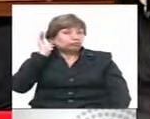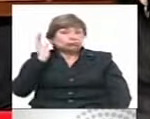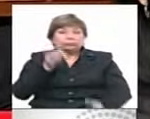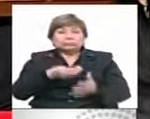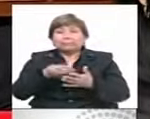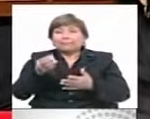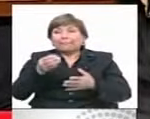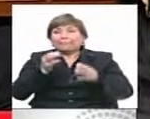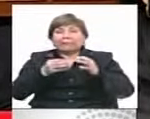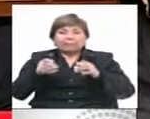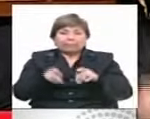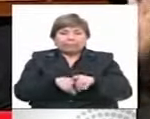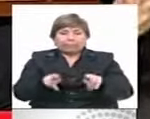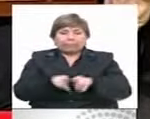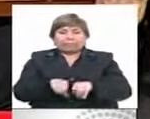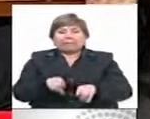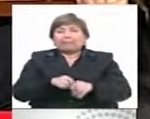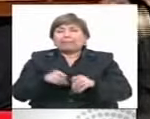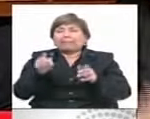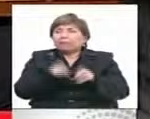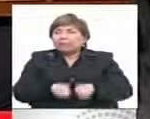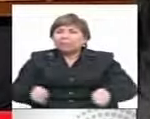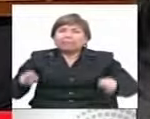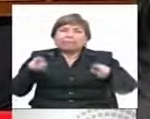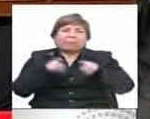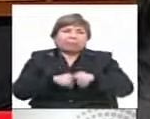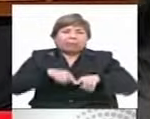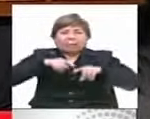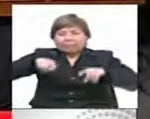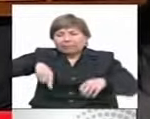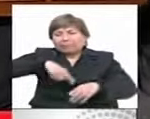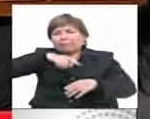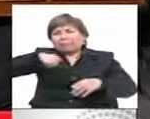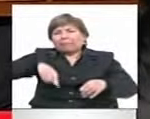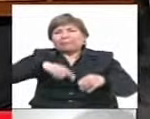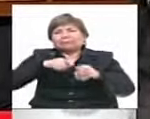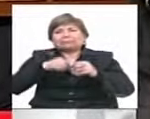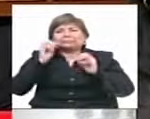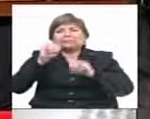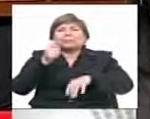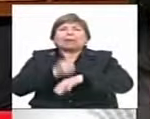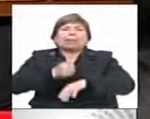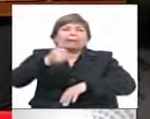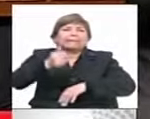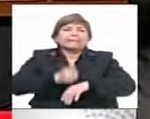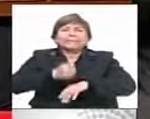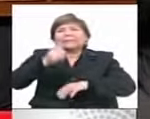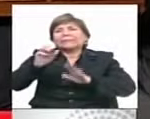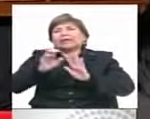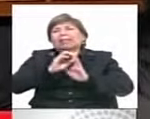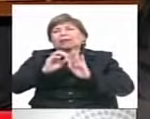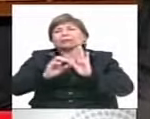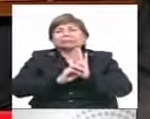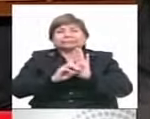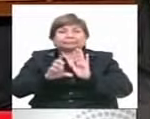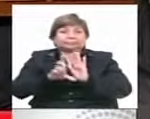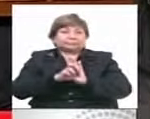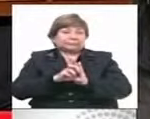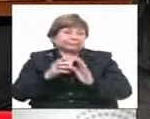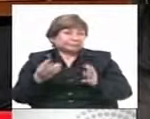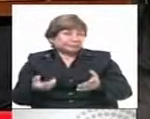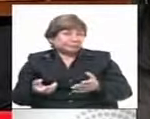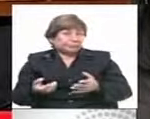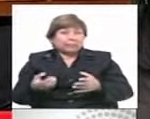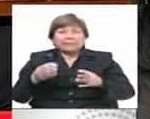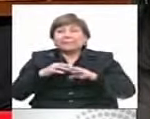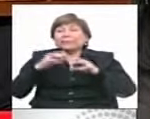manera ecolálica y repetitiva, cual disco rayado, echarle la culpa a la Constitución o hablar